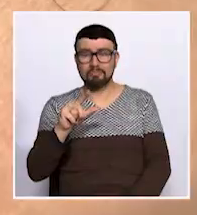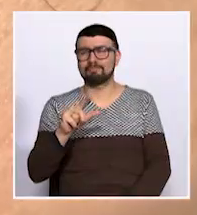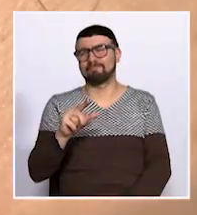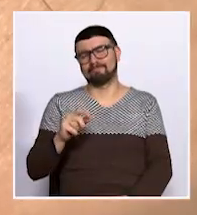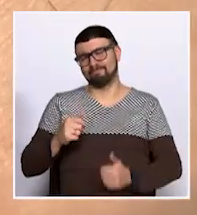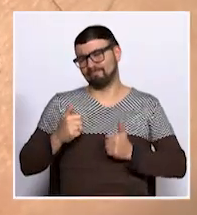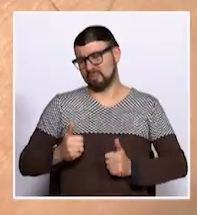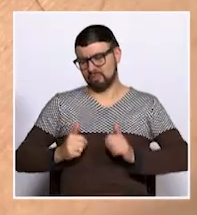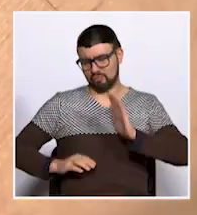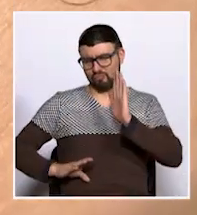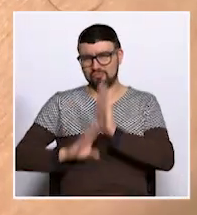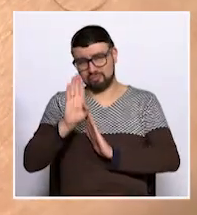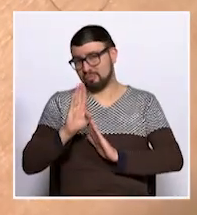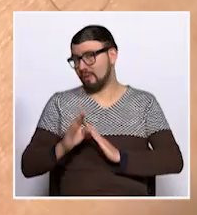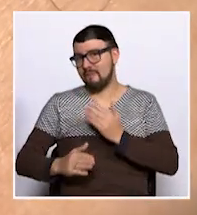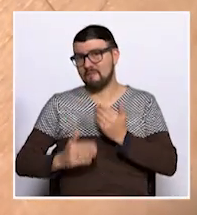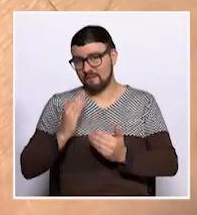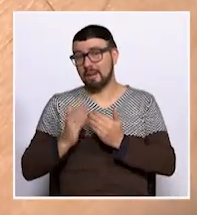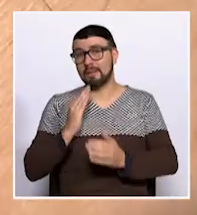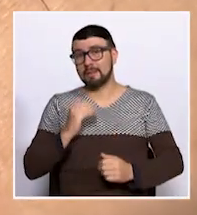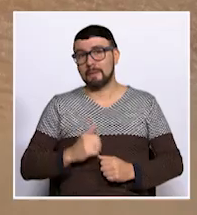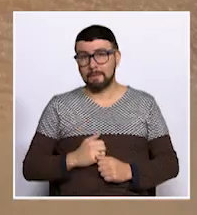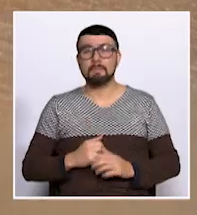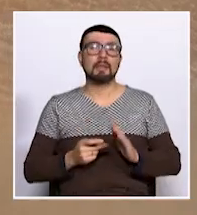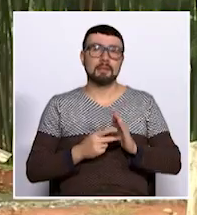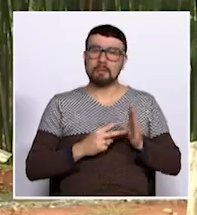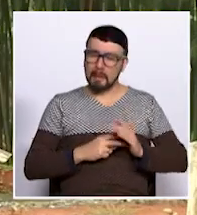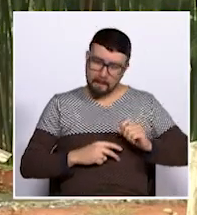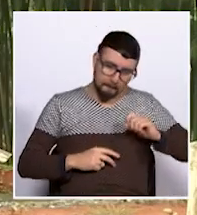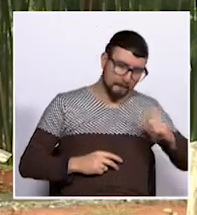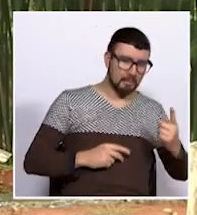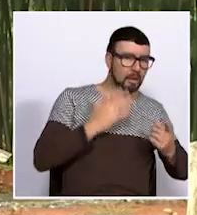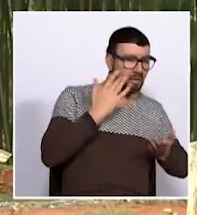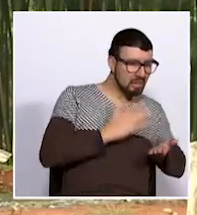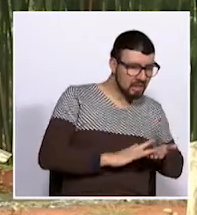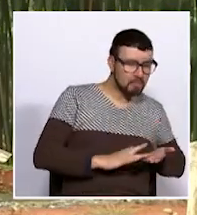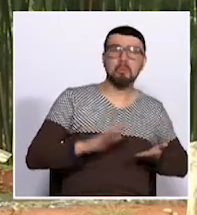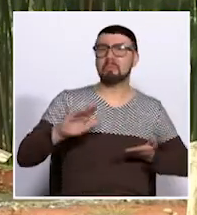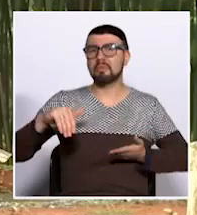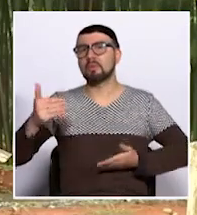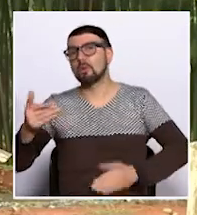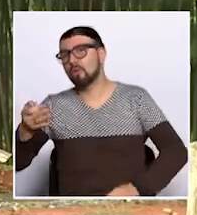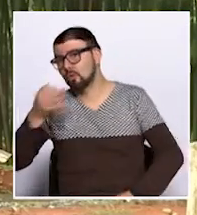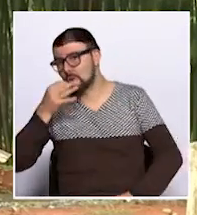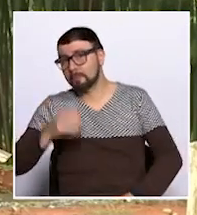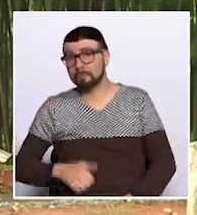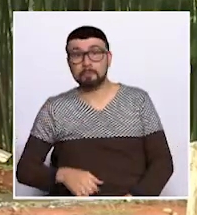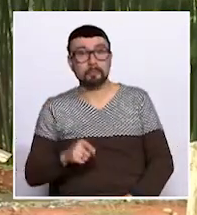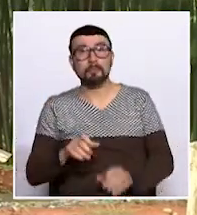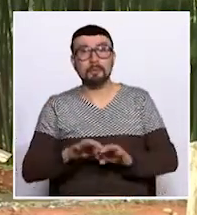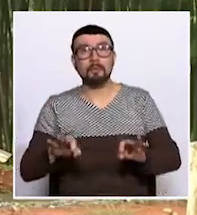al dolor. Por eso es muy importante la combinación del turco.